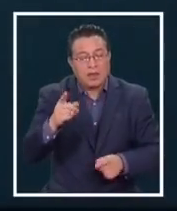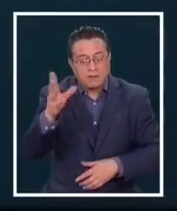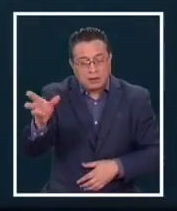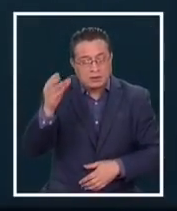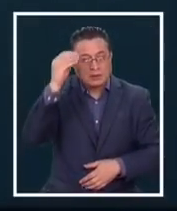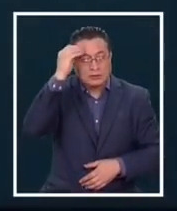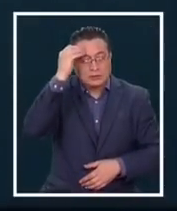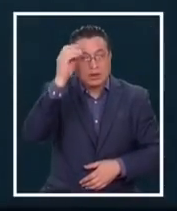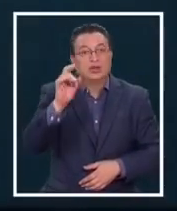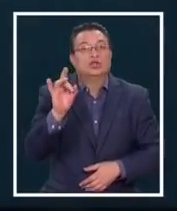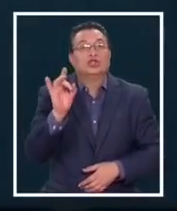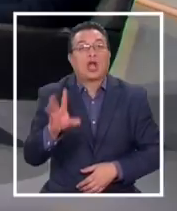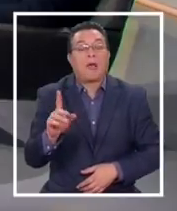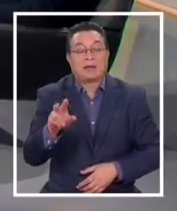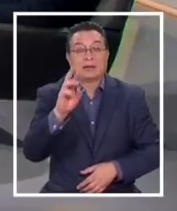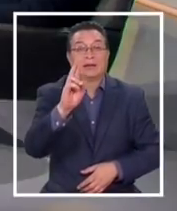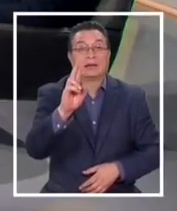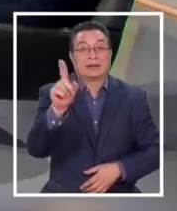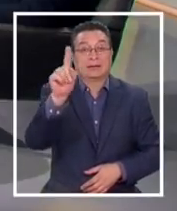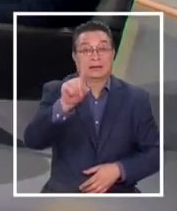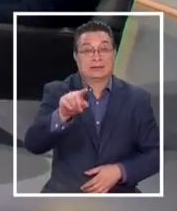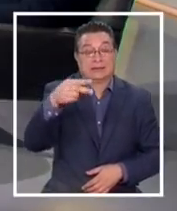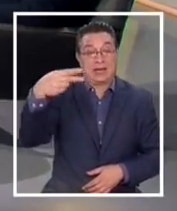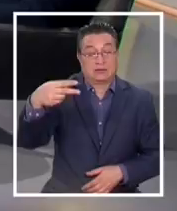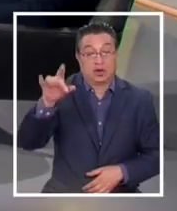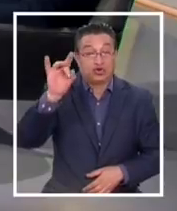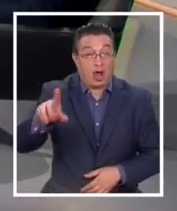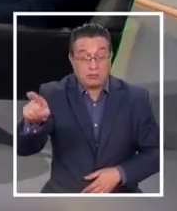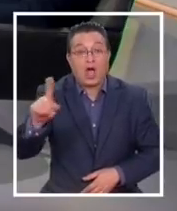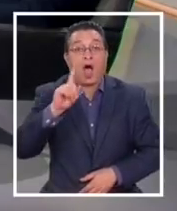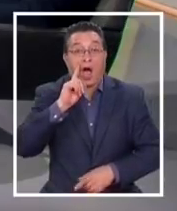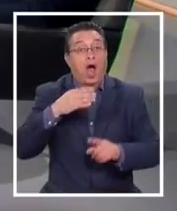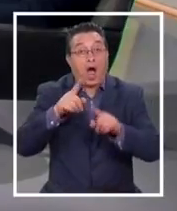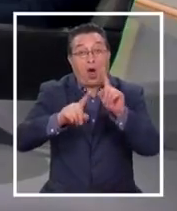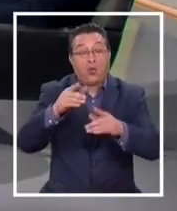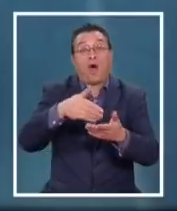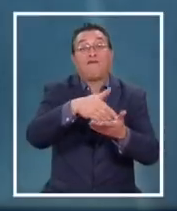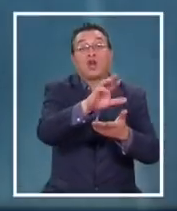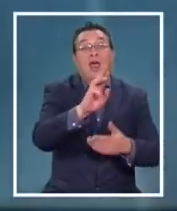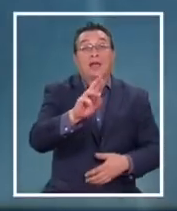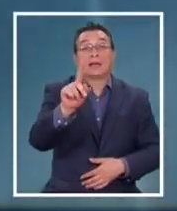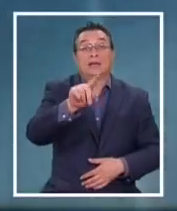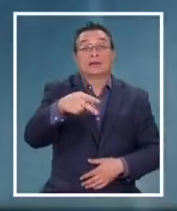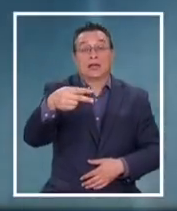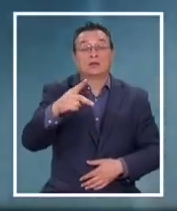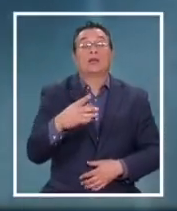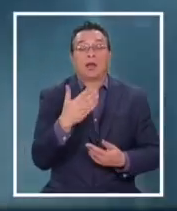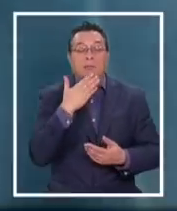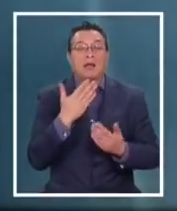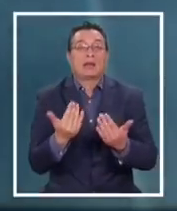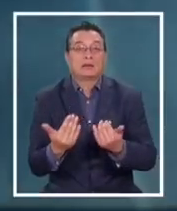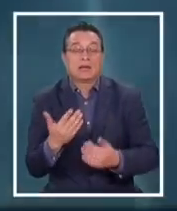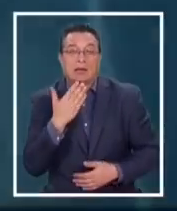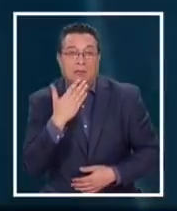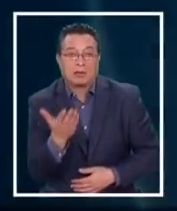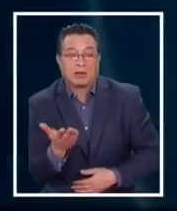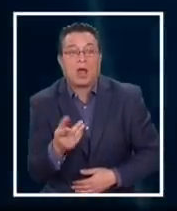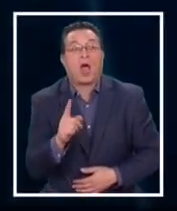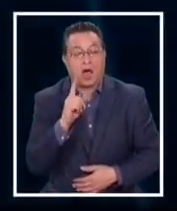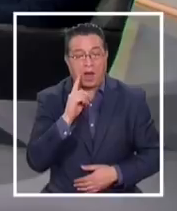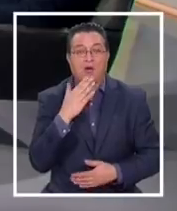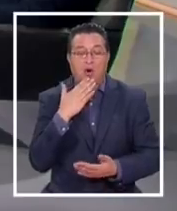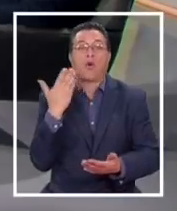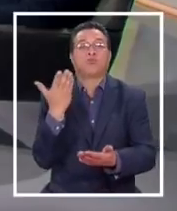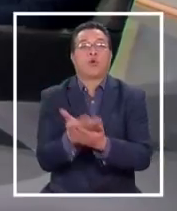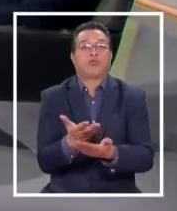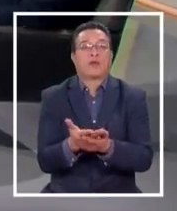no solamente la gente que está en el registro social de hogares, hay gente que queda fuera del registro social de hogares que también tiene necesidades. Y ahí entonces donde se propuso